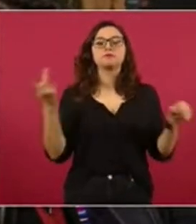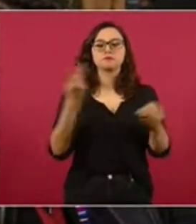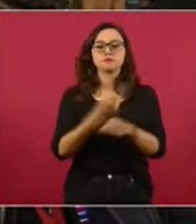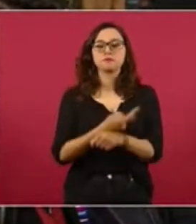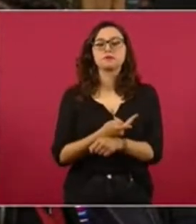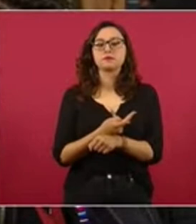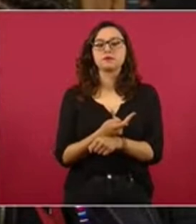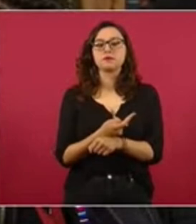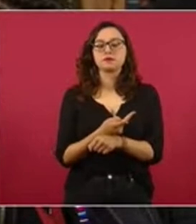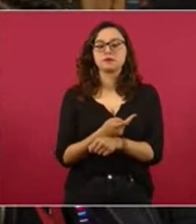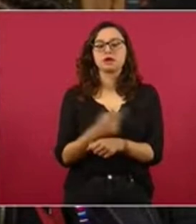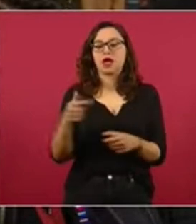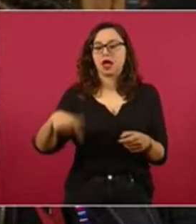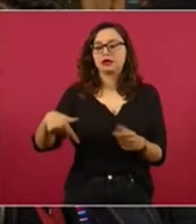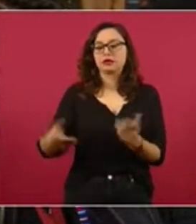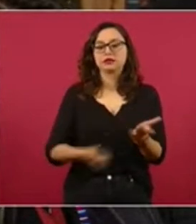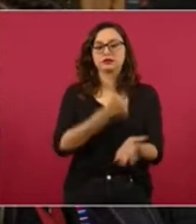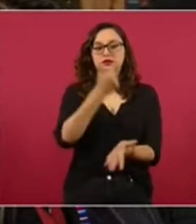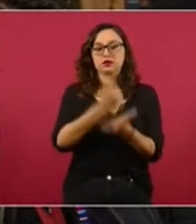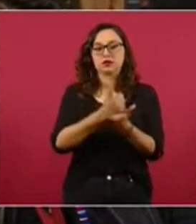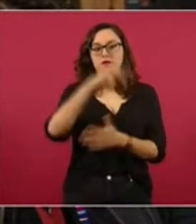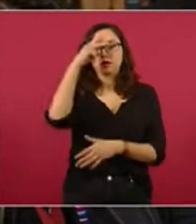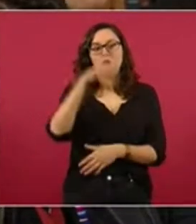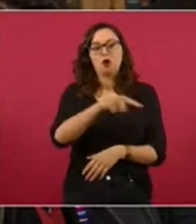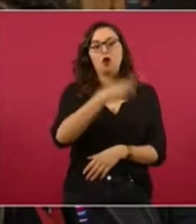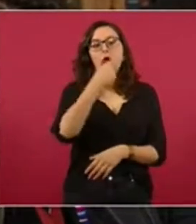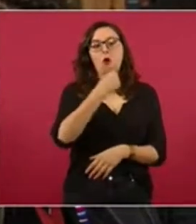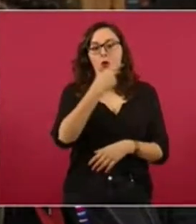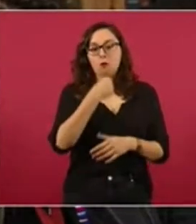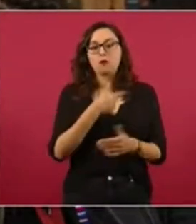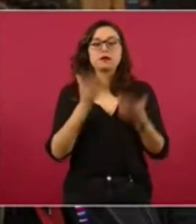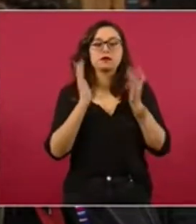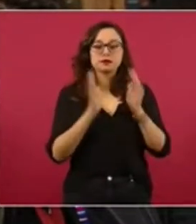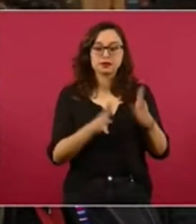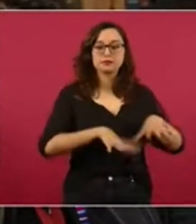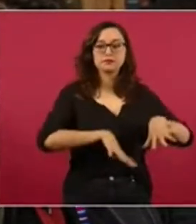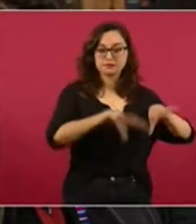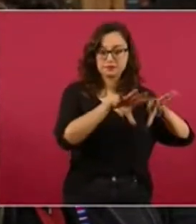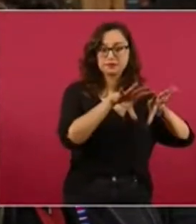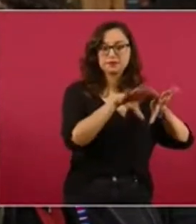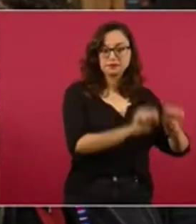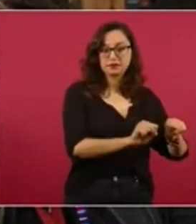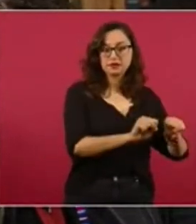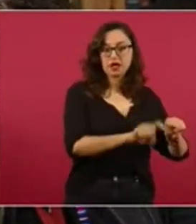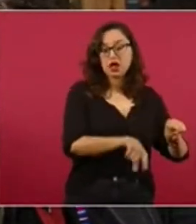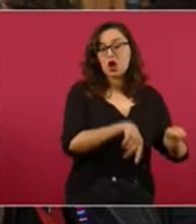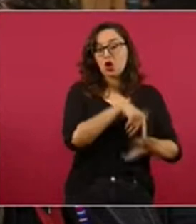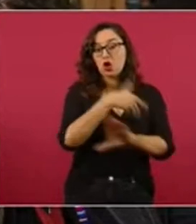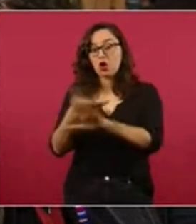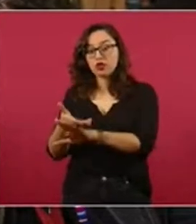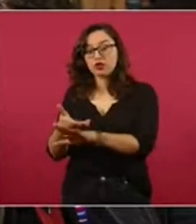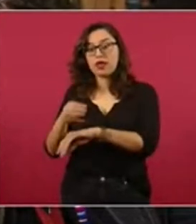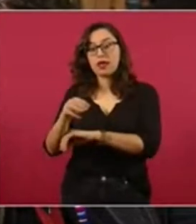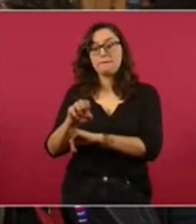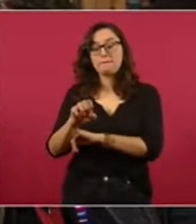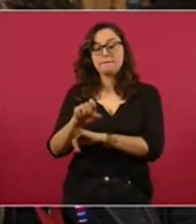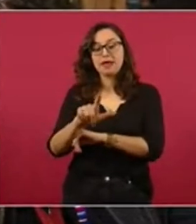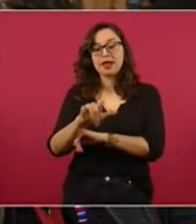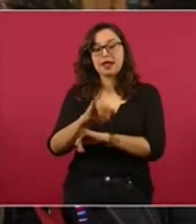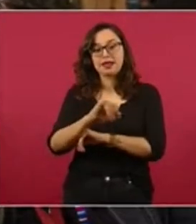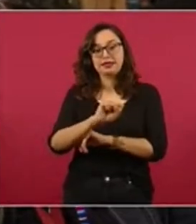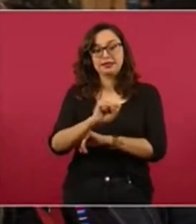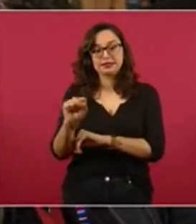de la Fiscalía de la Ciudad de México, ya lo capturaron por el asunto de la muerte de Melissa, no de Hillary, de otra chica de